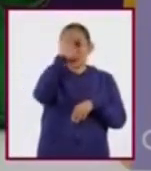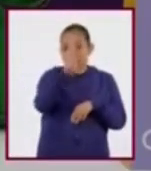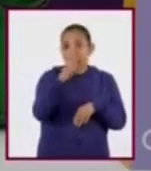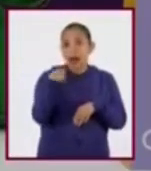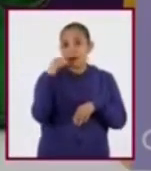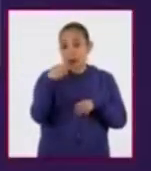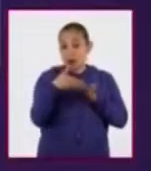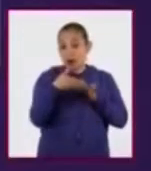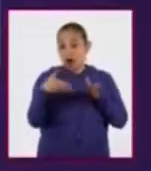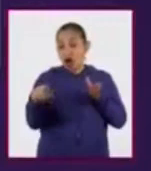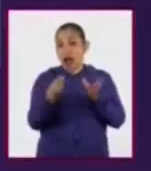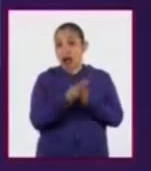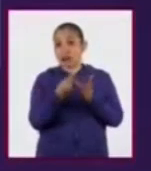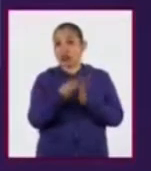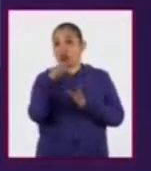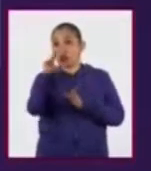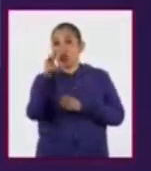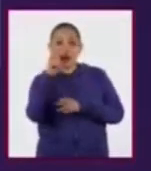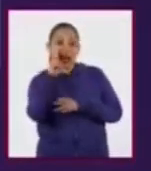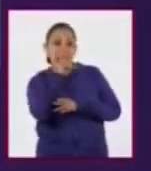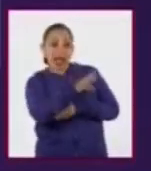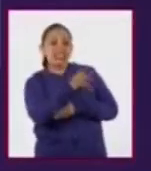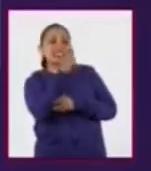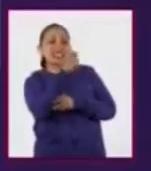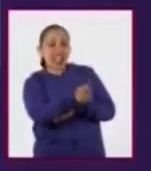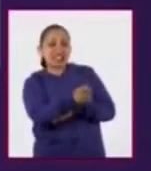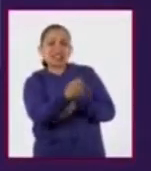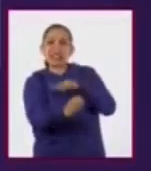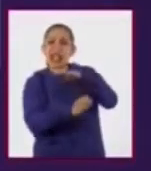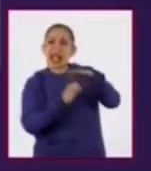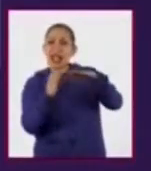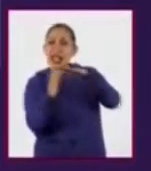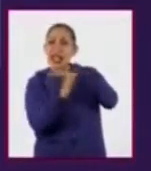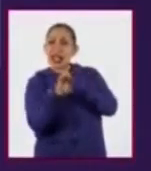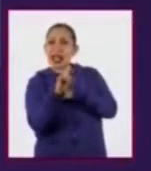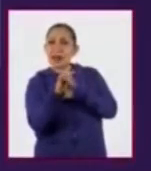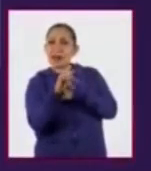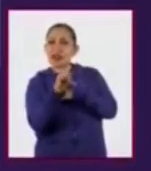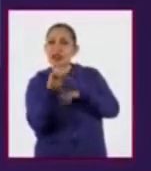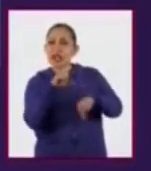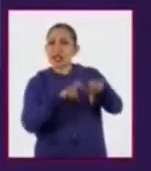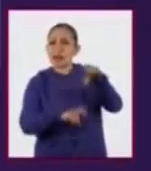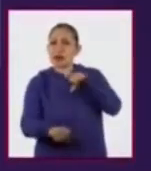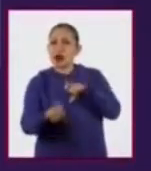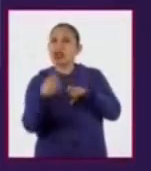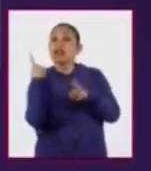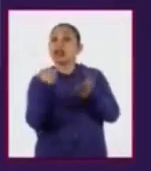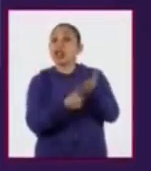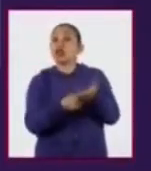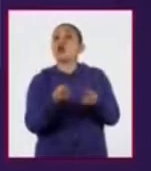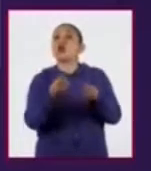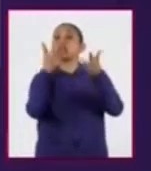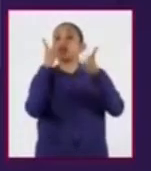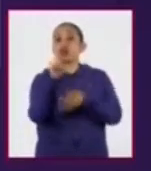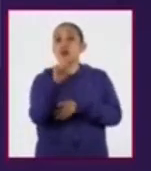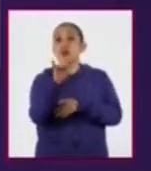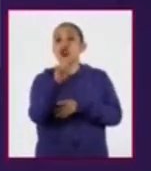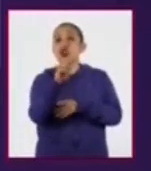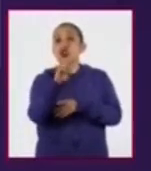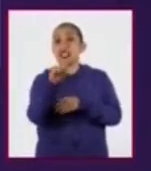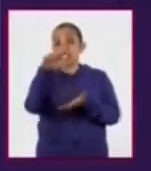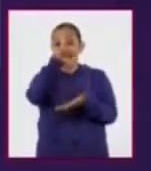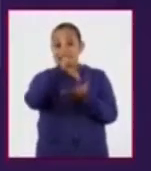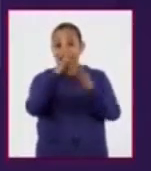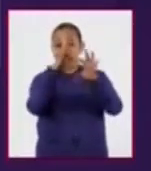durante esta sesión reconocerán que la identidad de los elementos químicos se debe al número de protones en su núcleo